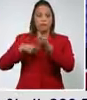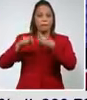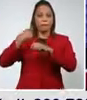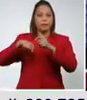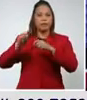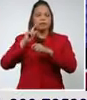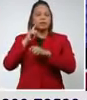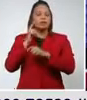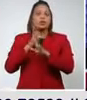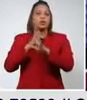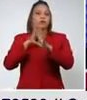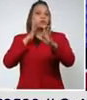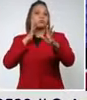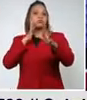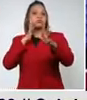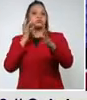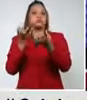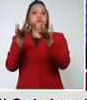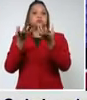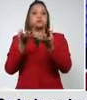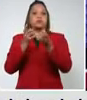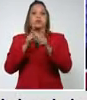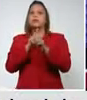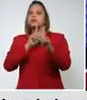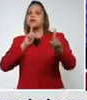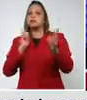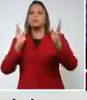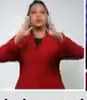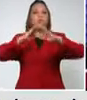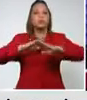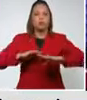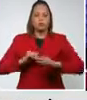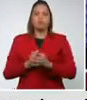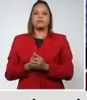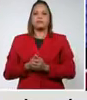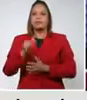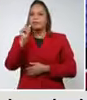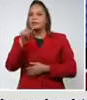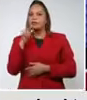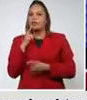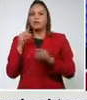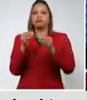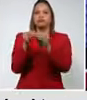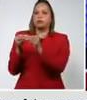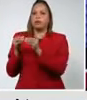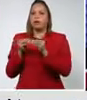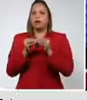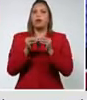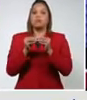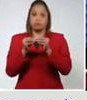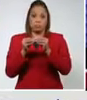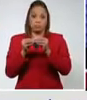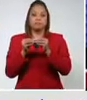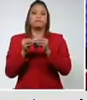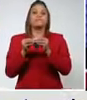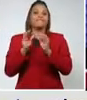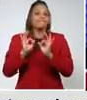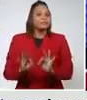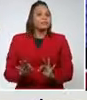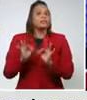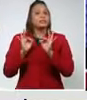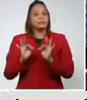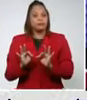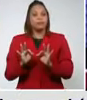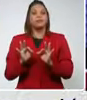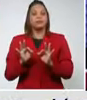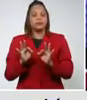mucho del distanciamiento, son personas una arriba de otra, que realmente son